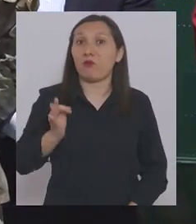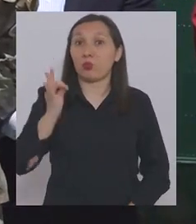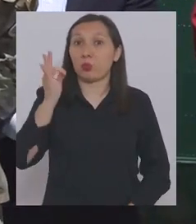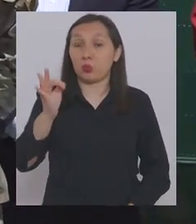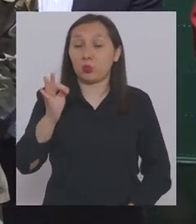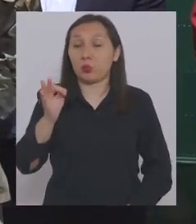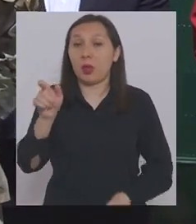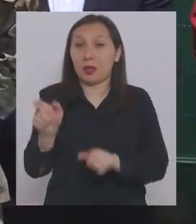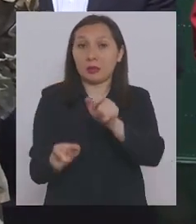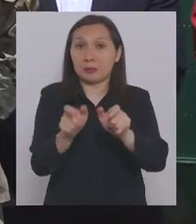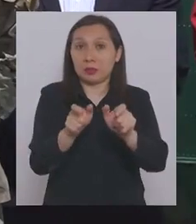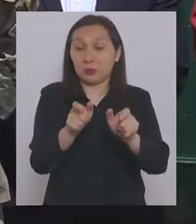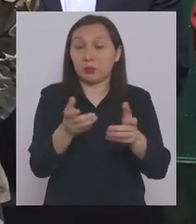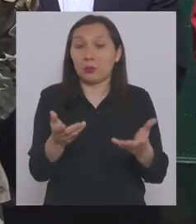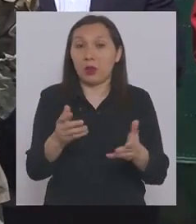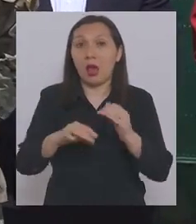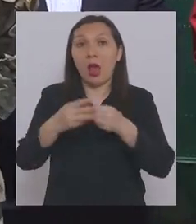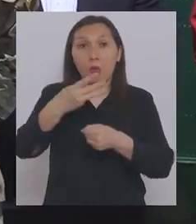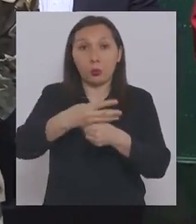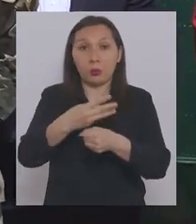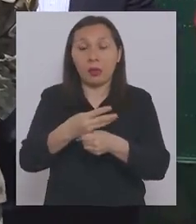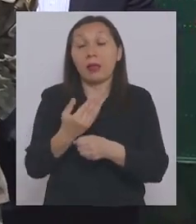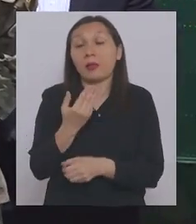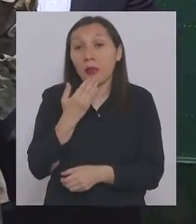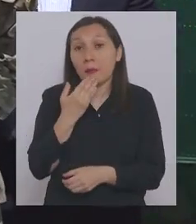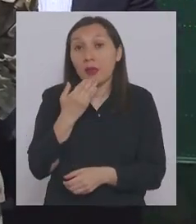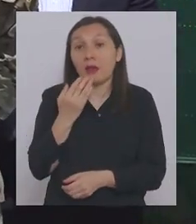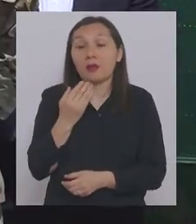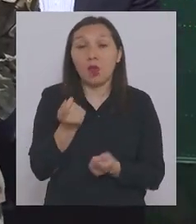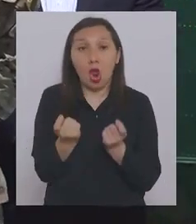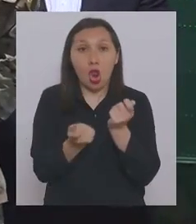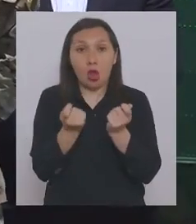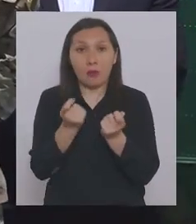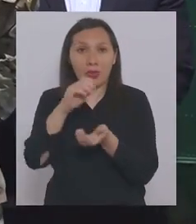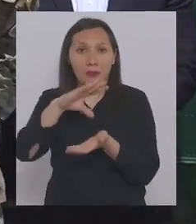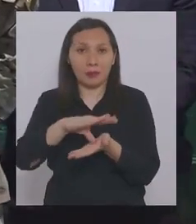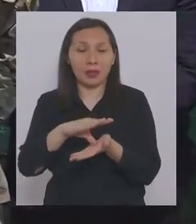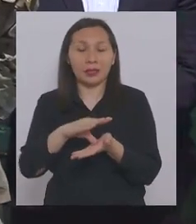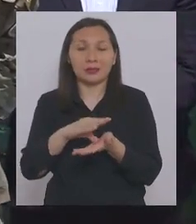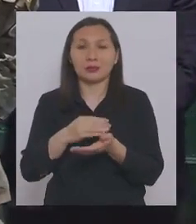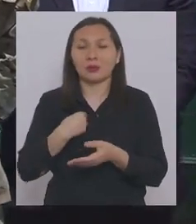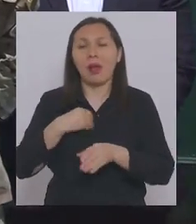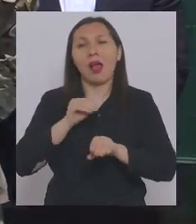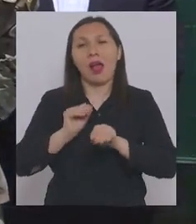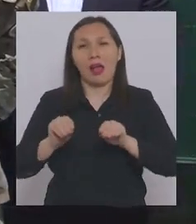nuestros adultos mayores y también en nuestra economía. Y por eso yo llamo